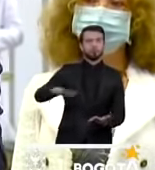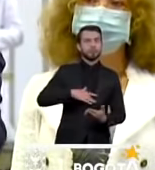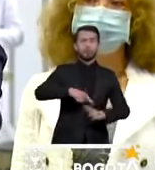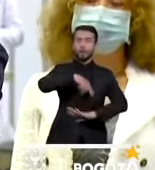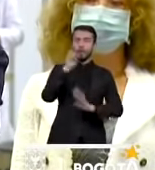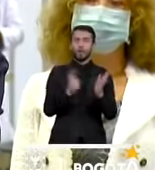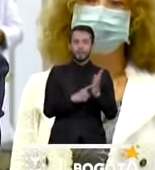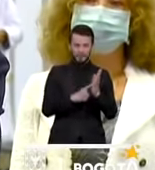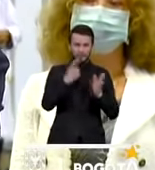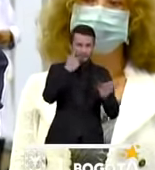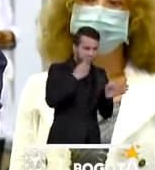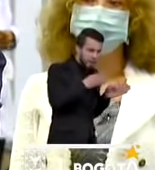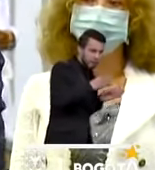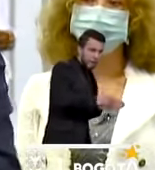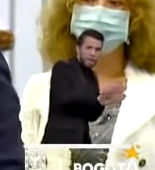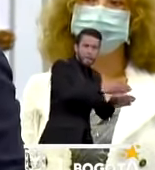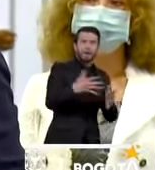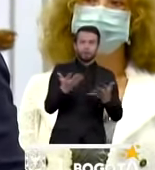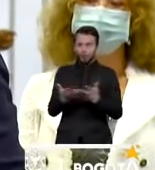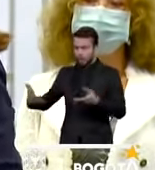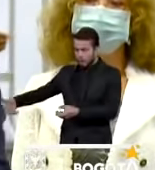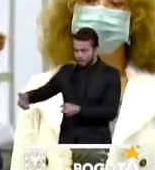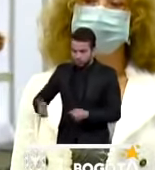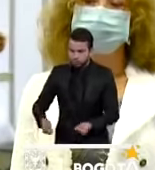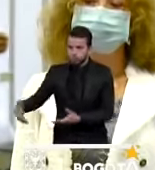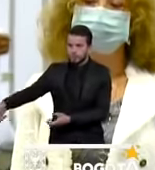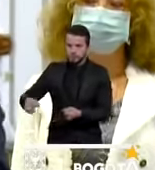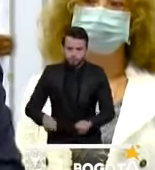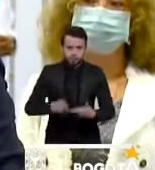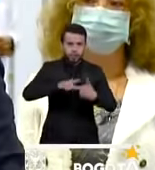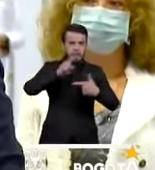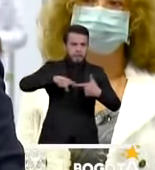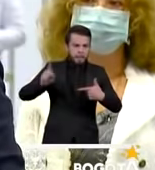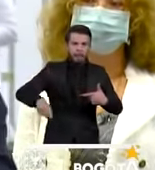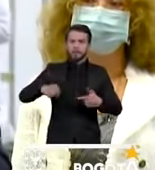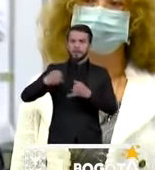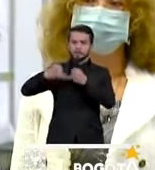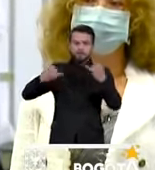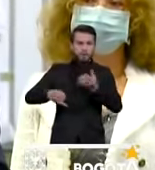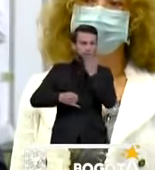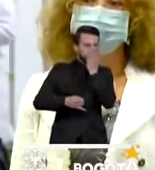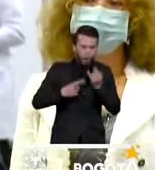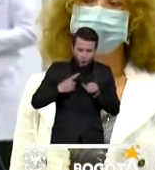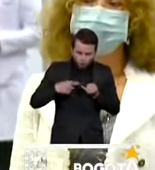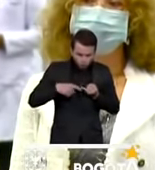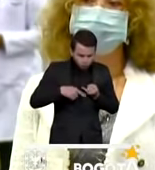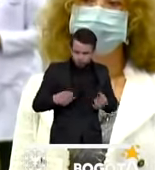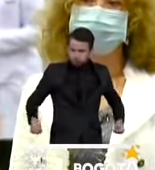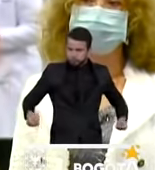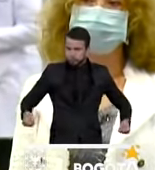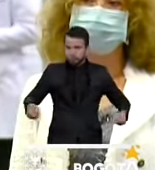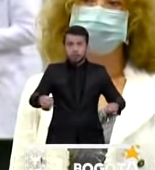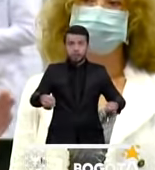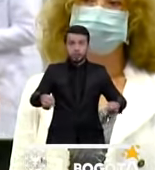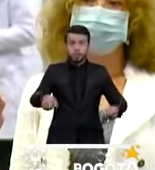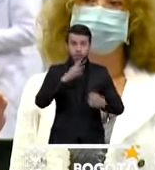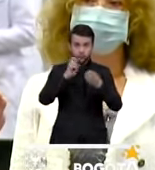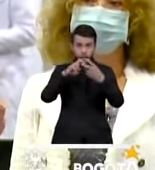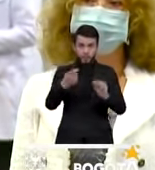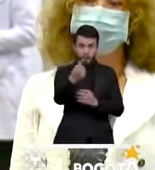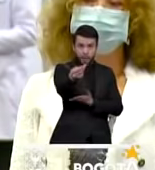progresivamente tener la dotación hospitalaria para atender pacientes. Todas las instalaciones. Y todo esto se hizo sin cobrar un solo